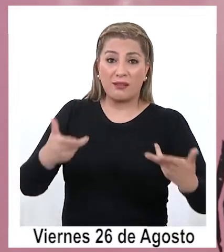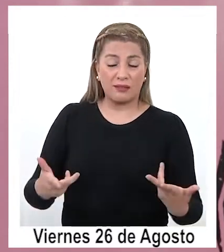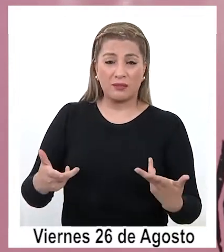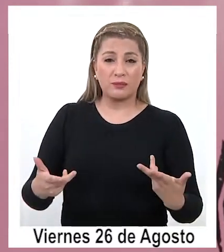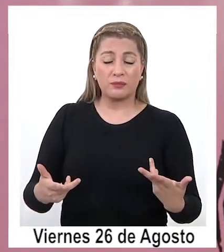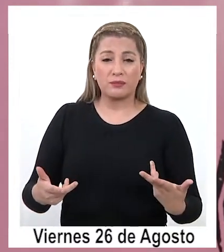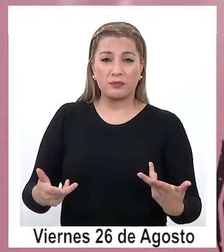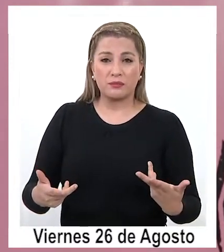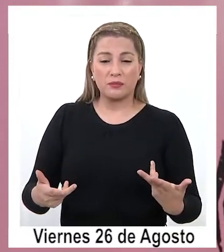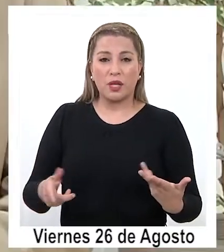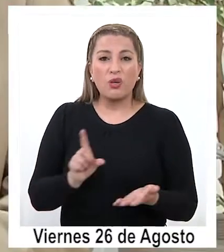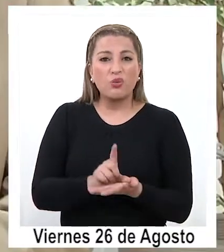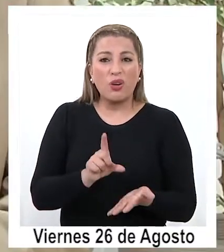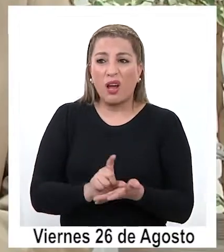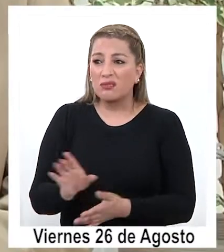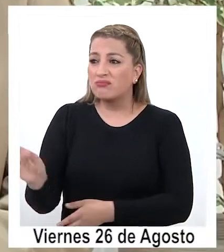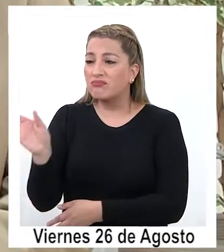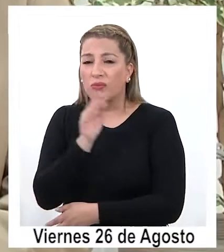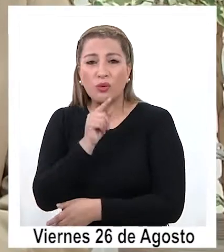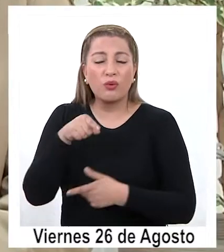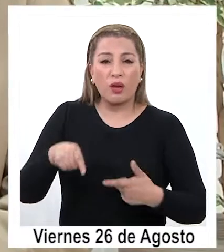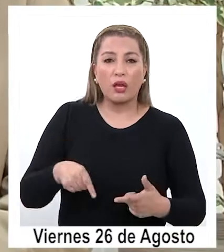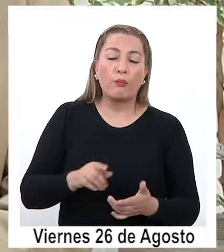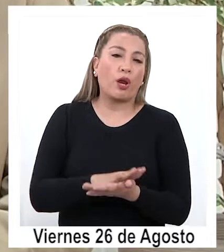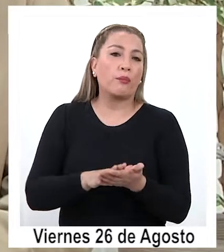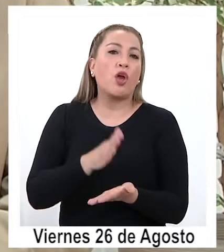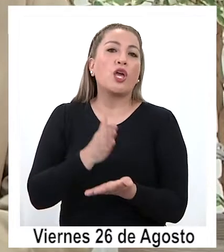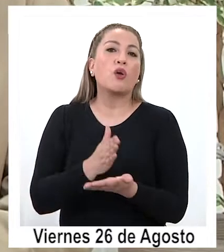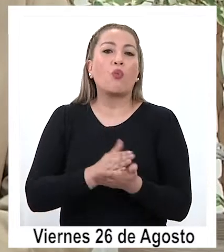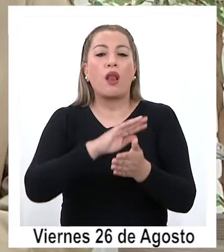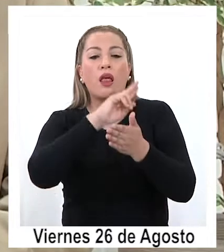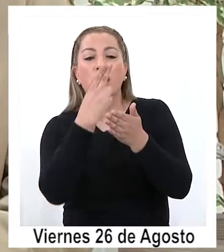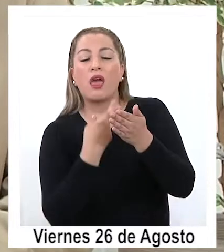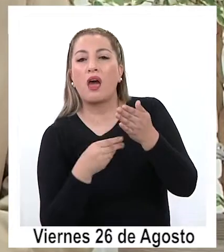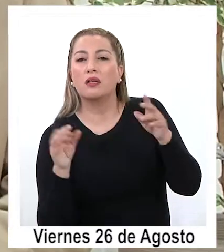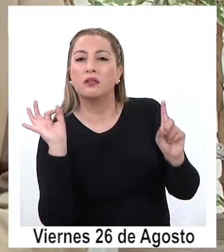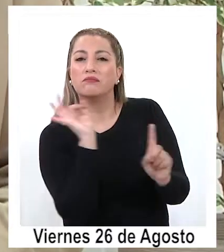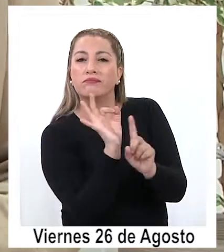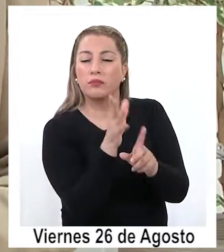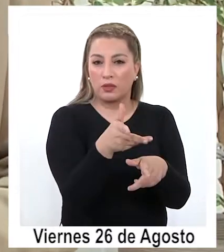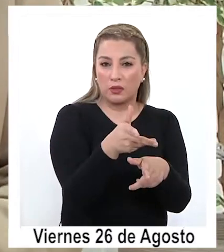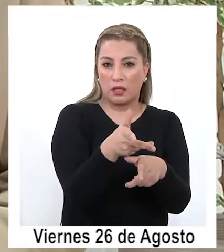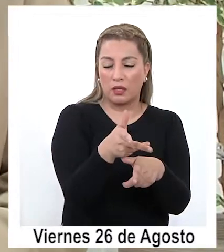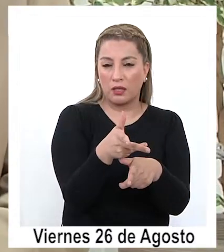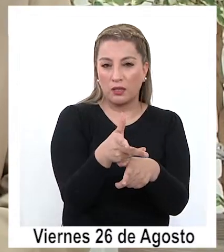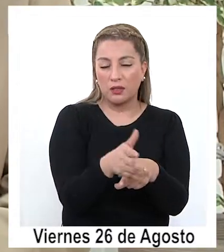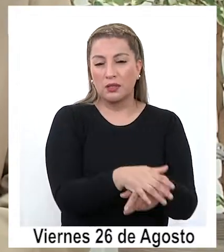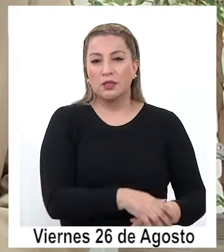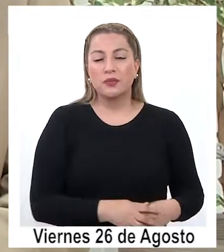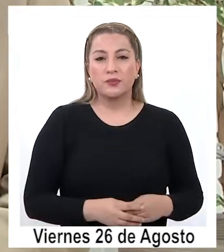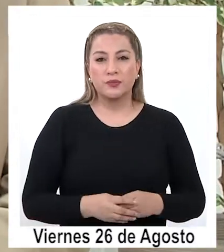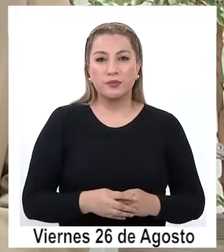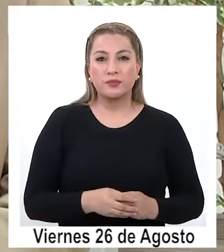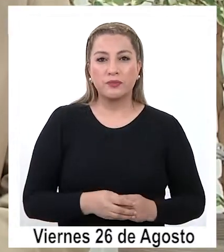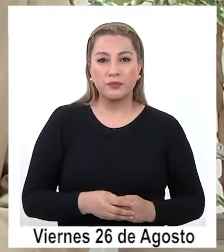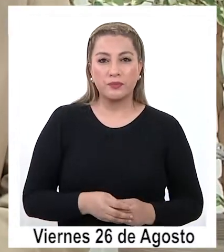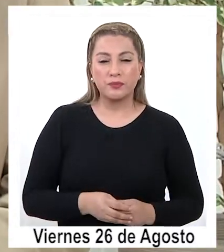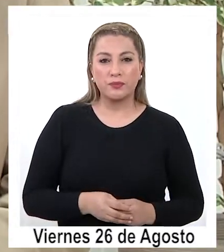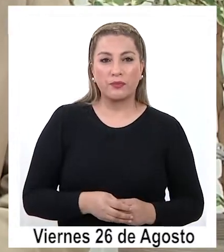no existen obviamente escuelas de arte en fin, hay una